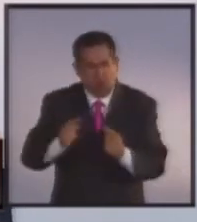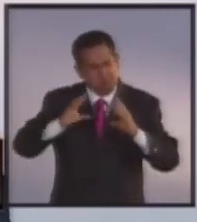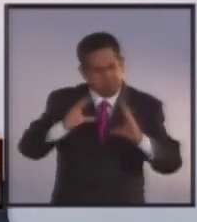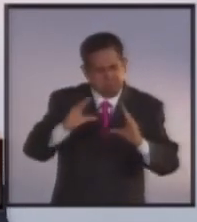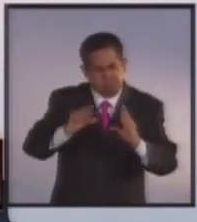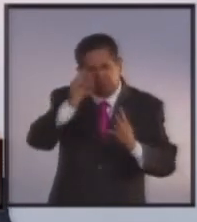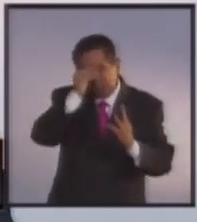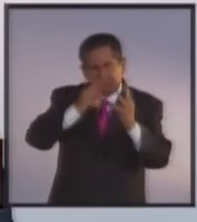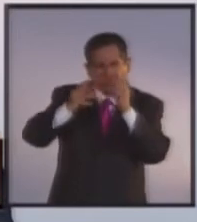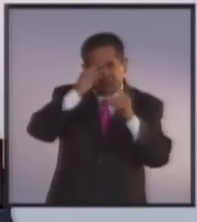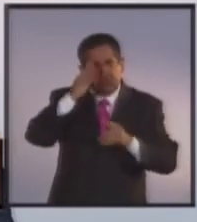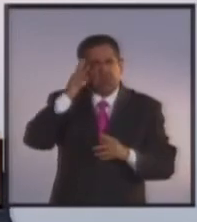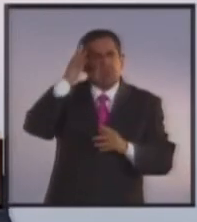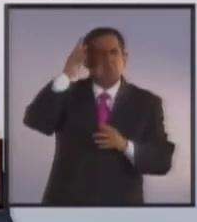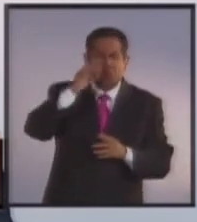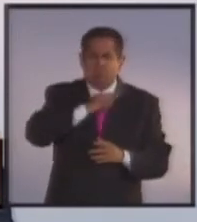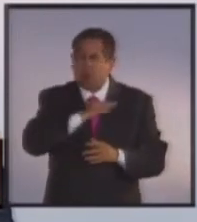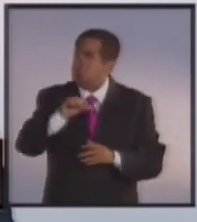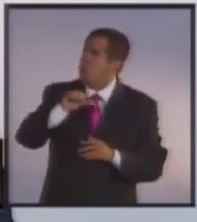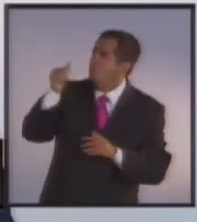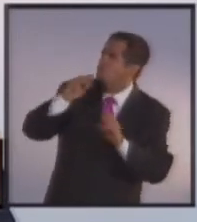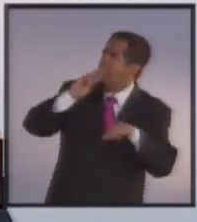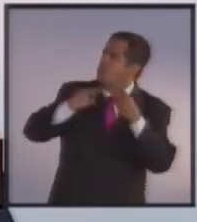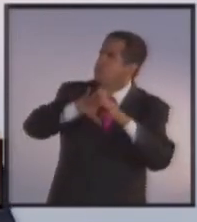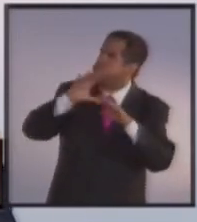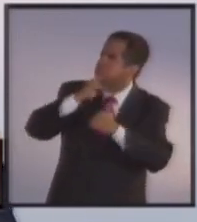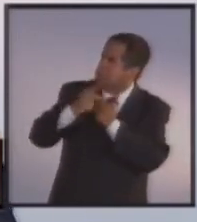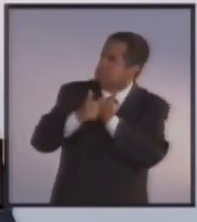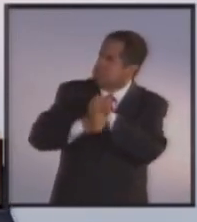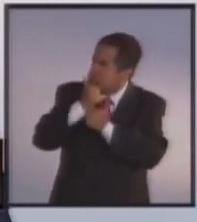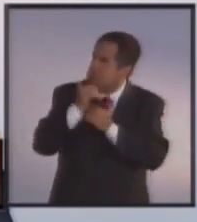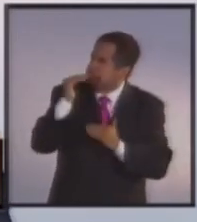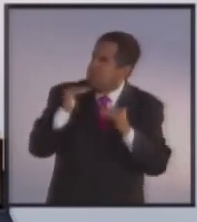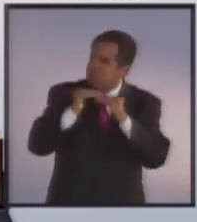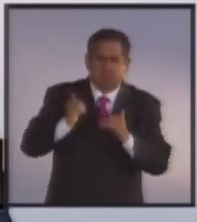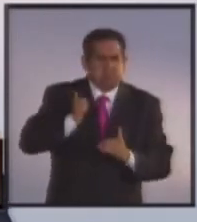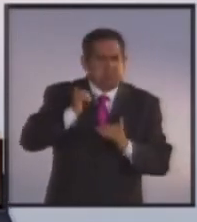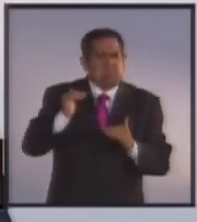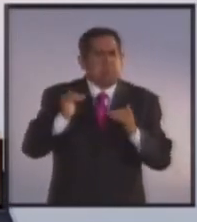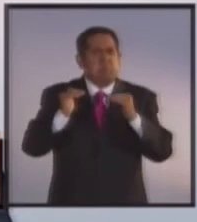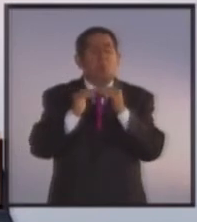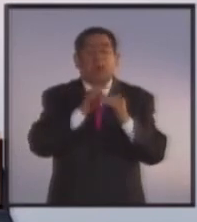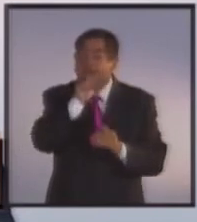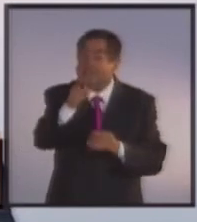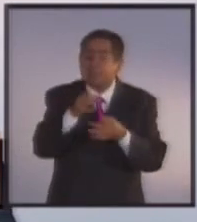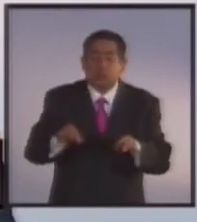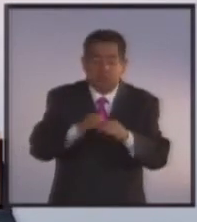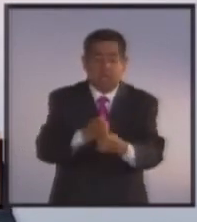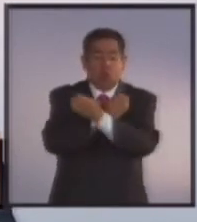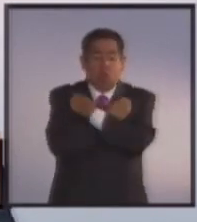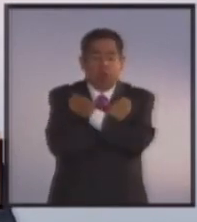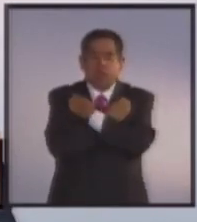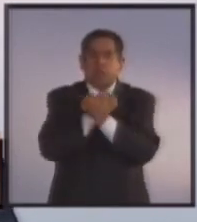para enfrentar los retos de la competencia global que hoy vivimos, debe convertirse también la educación en un